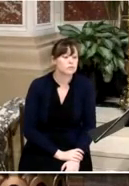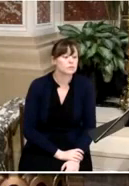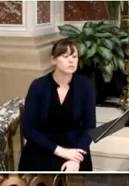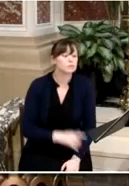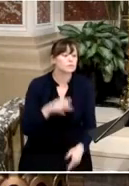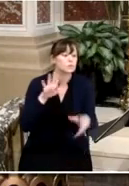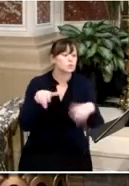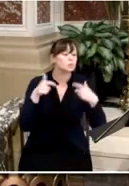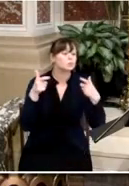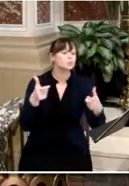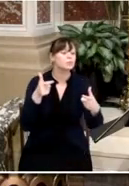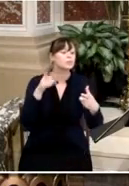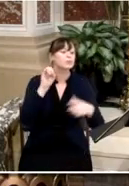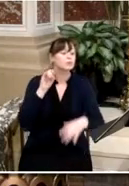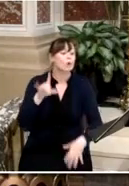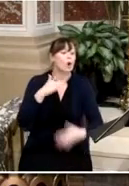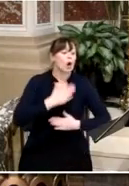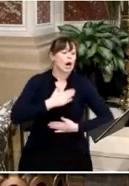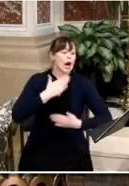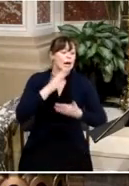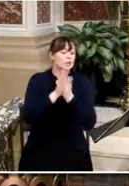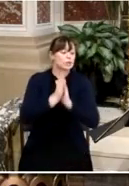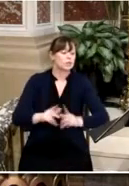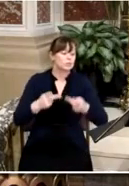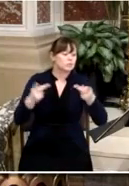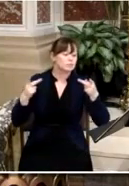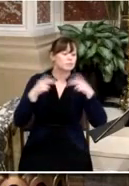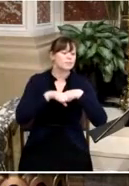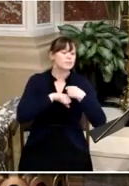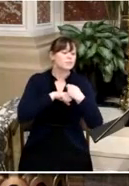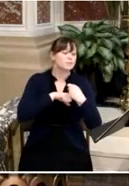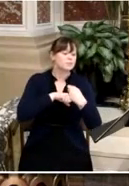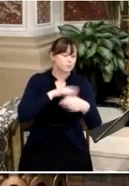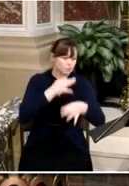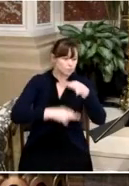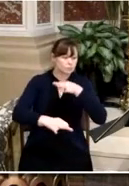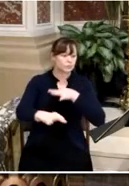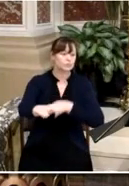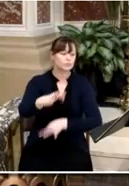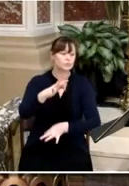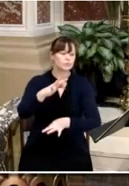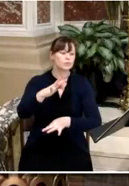Ustedes serán llamados sacerdotes del Señor,